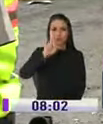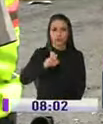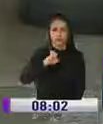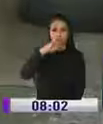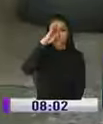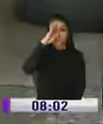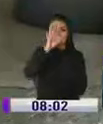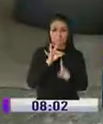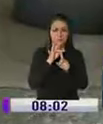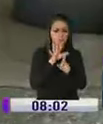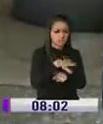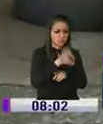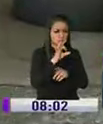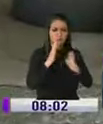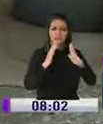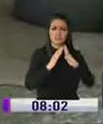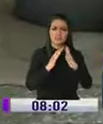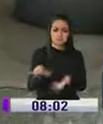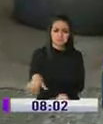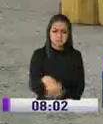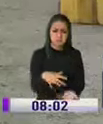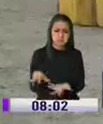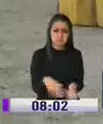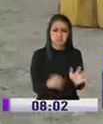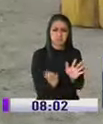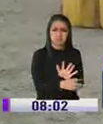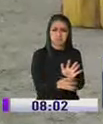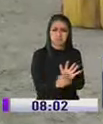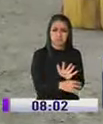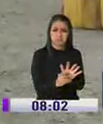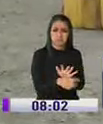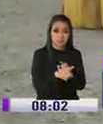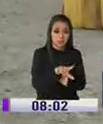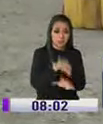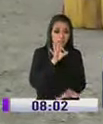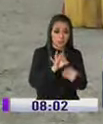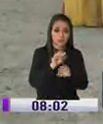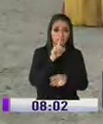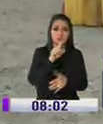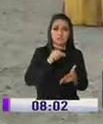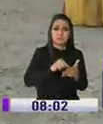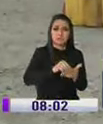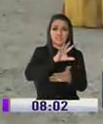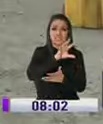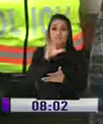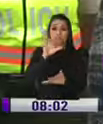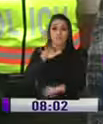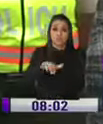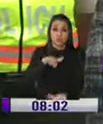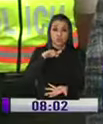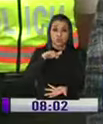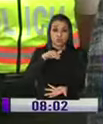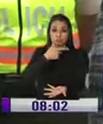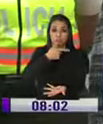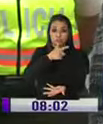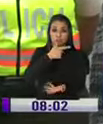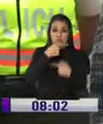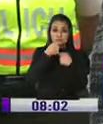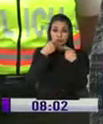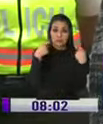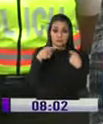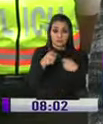que presuntamente servía de centro de acopio. En el lugar encontraron 1.500 litros de puntas. Este producto no está